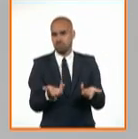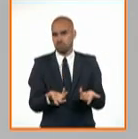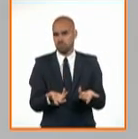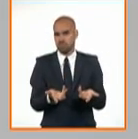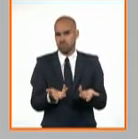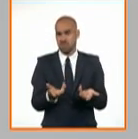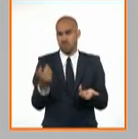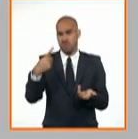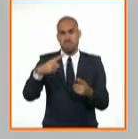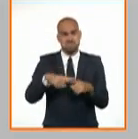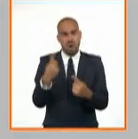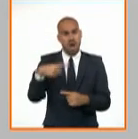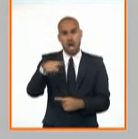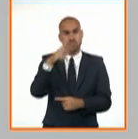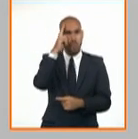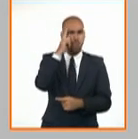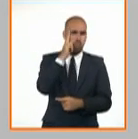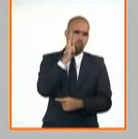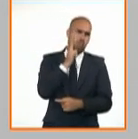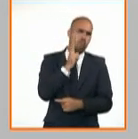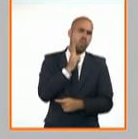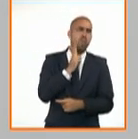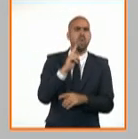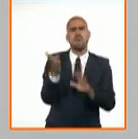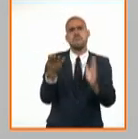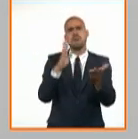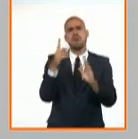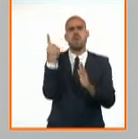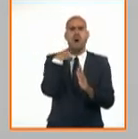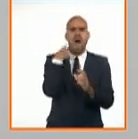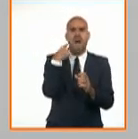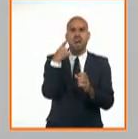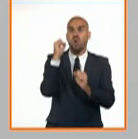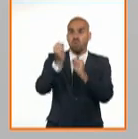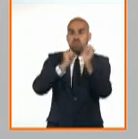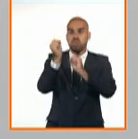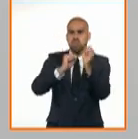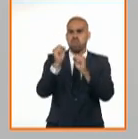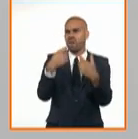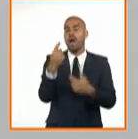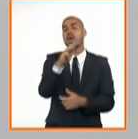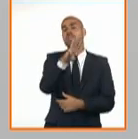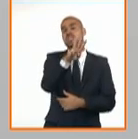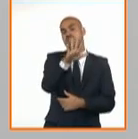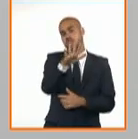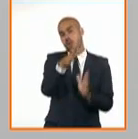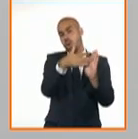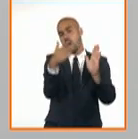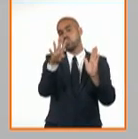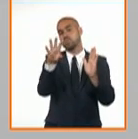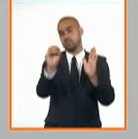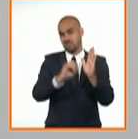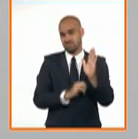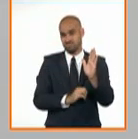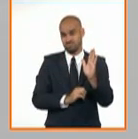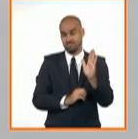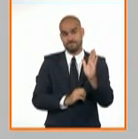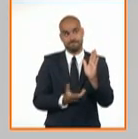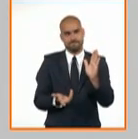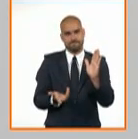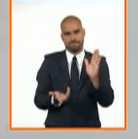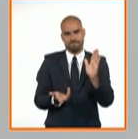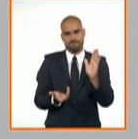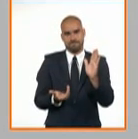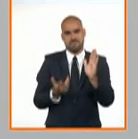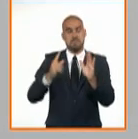bloques que tienen entre 35 y 40 años de explotación están sobreexplotados tienen una obsolescencia tecnológica también y esto unido a